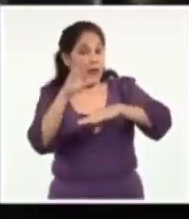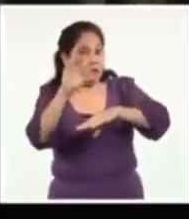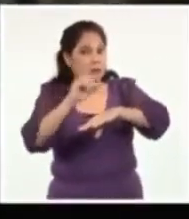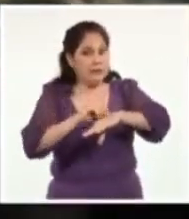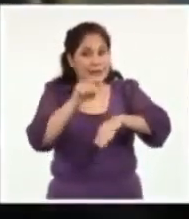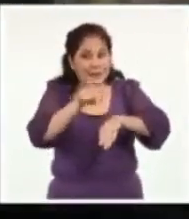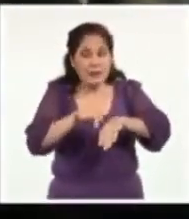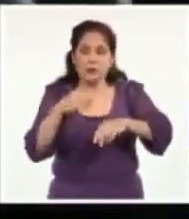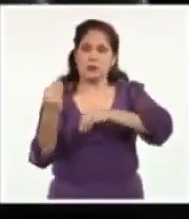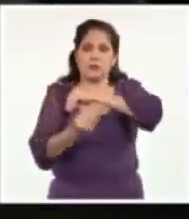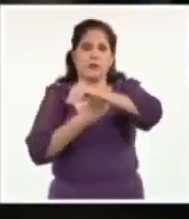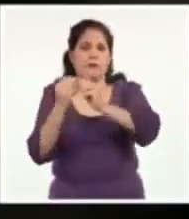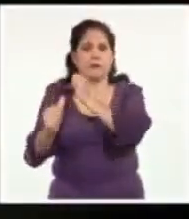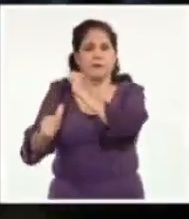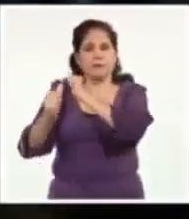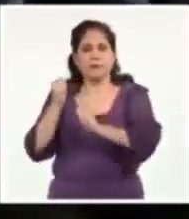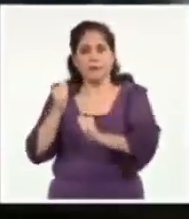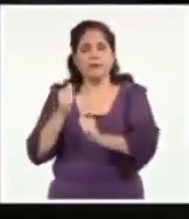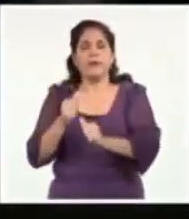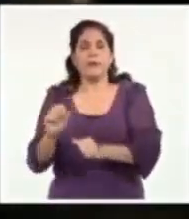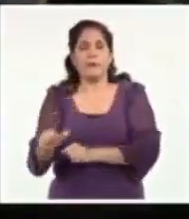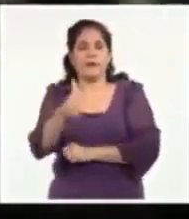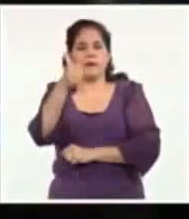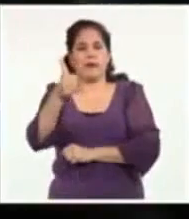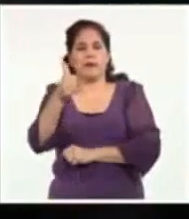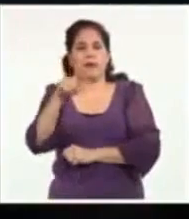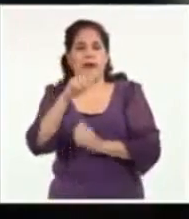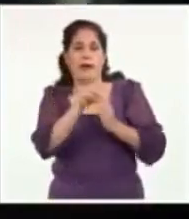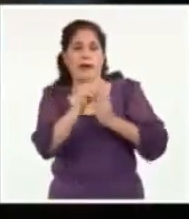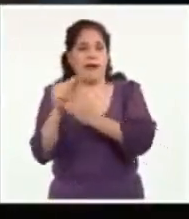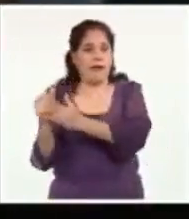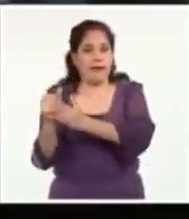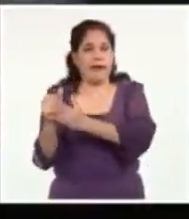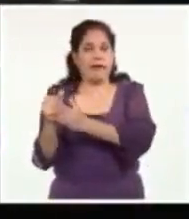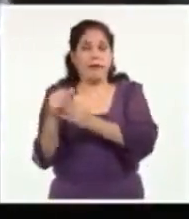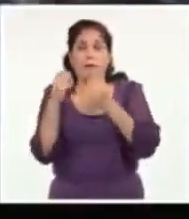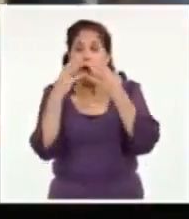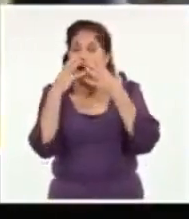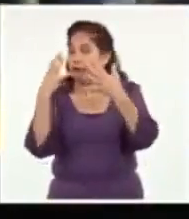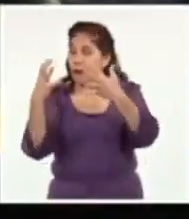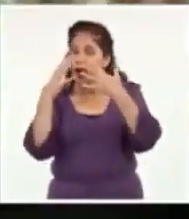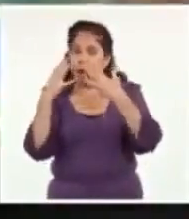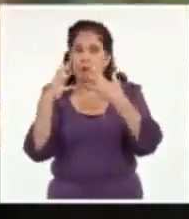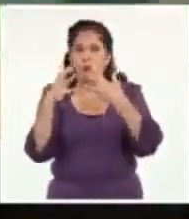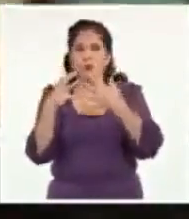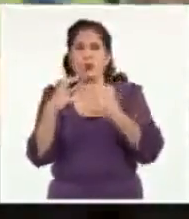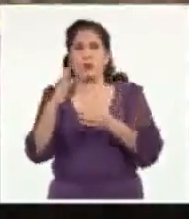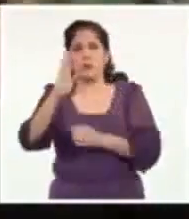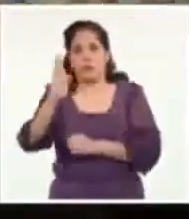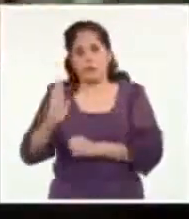los acontecimientos y ponía en la carrera presidencial al líder de izquierda más popular del país.